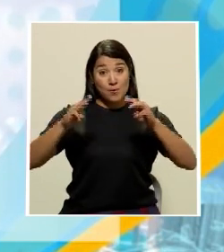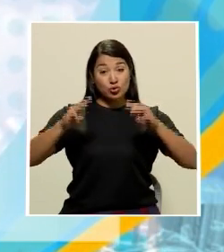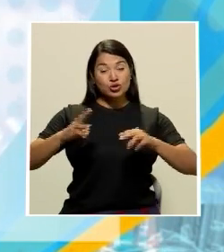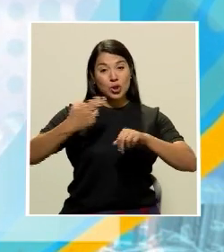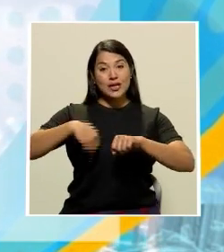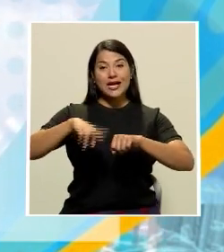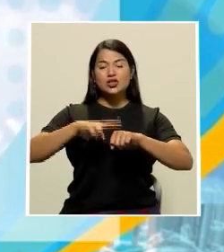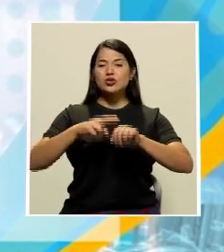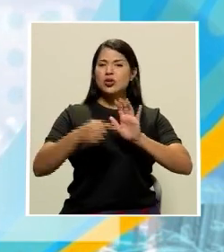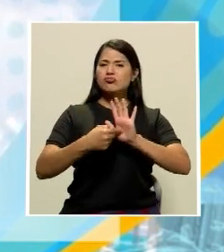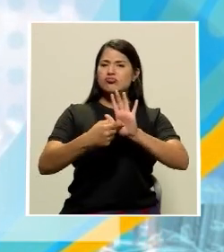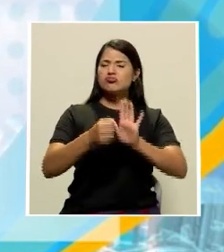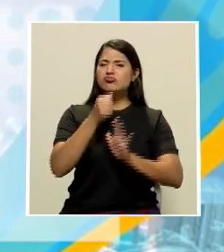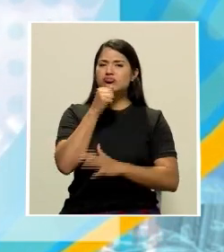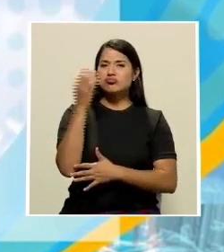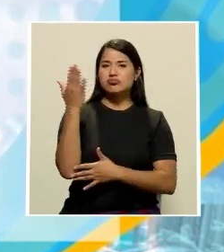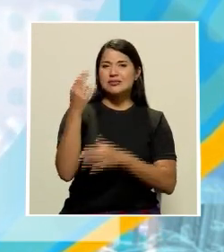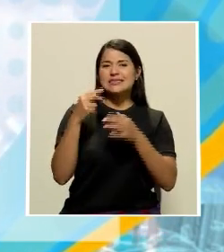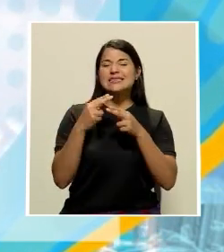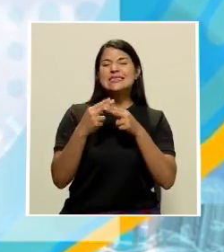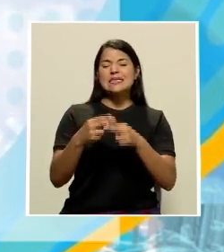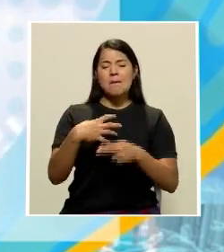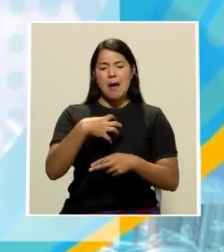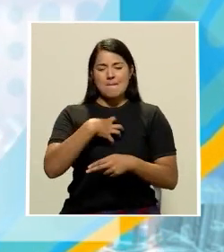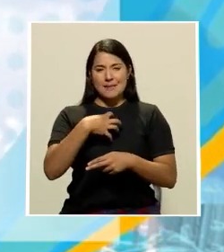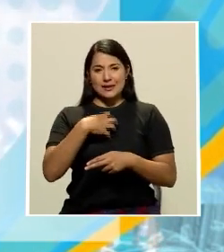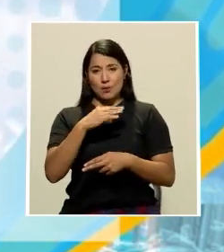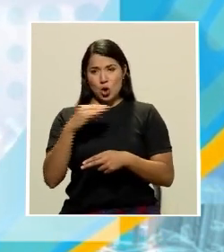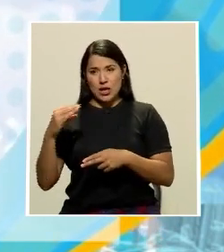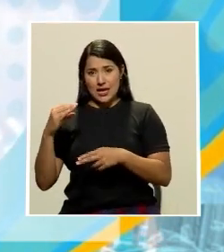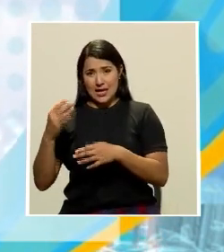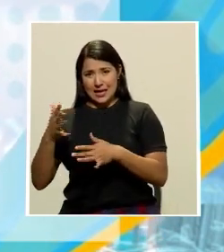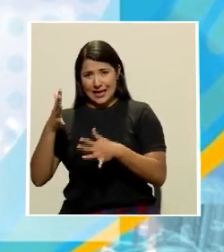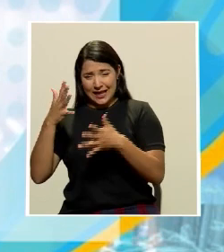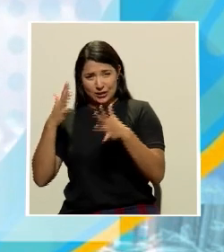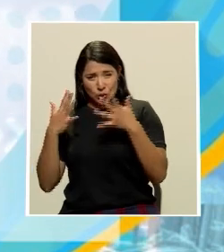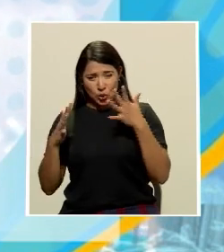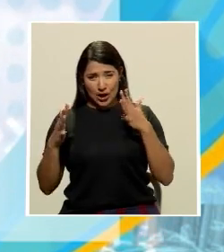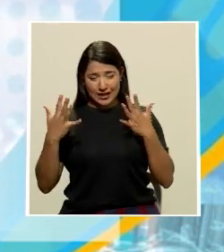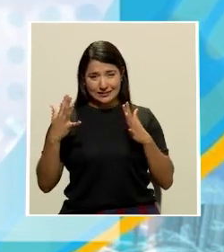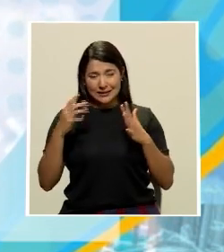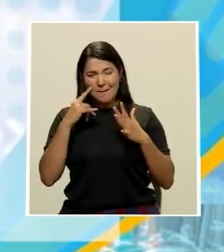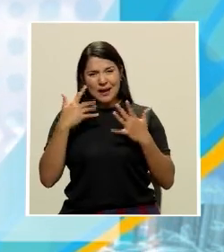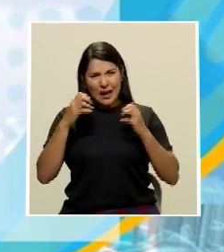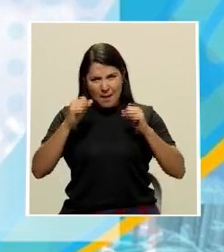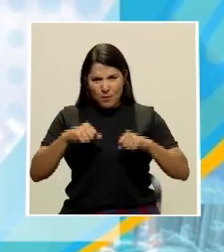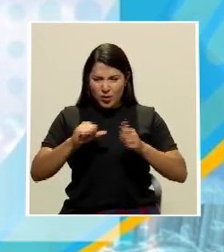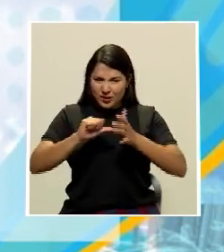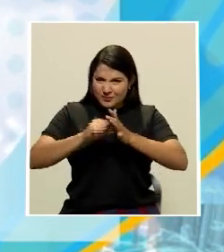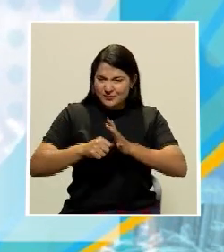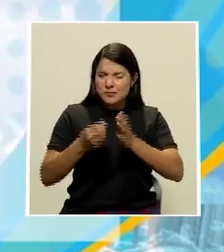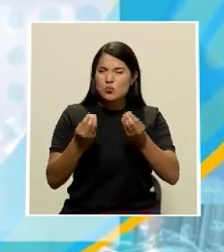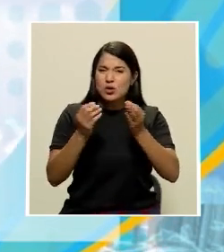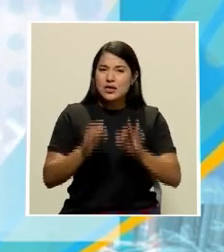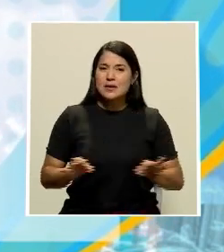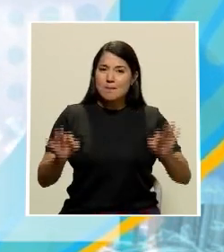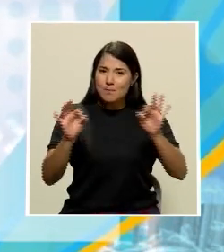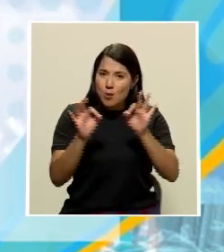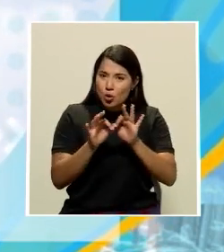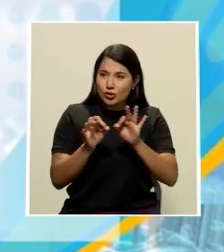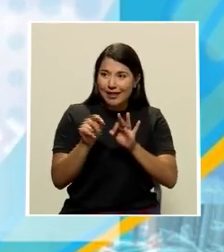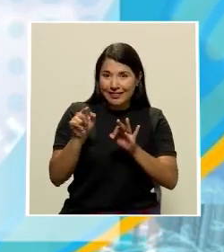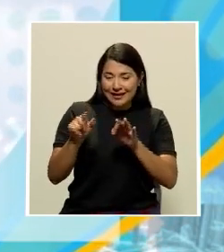Nacional ofrecerá la conferencia Patrimonio y Naturaleza en el Delta del Diquís para poner en valor la importancia de este